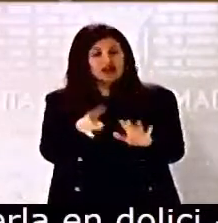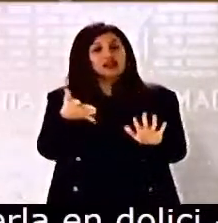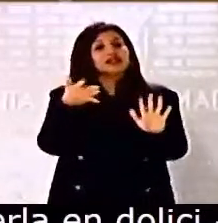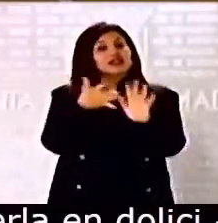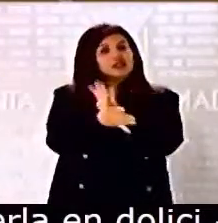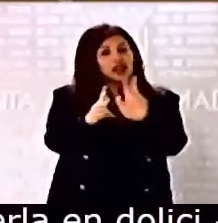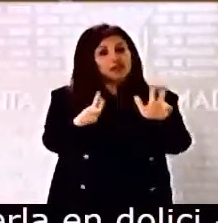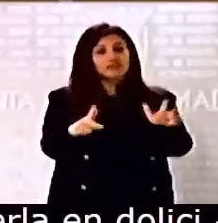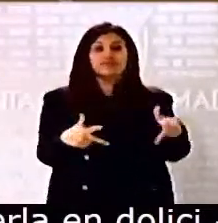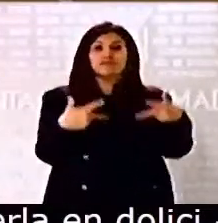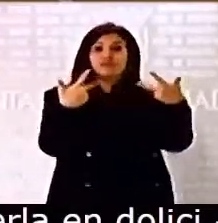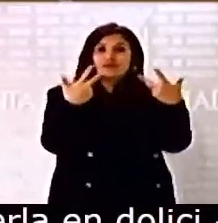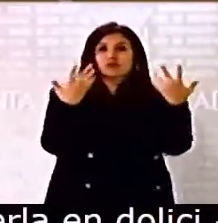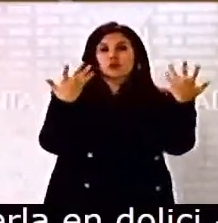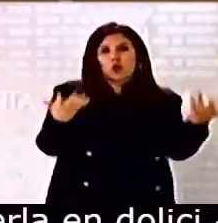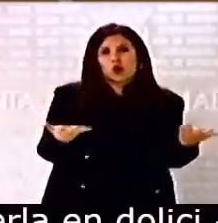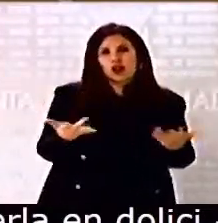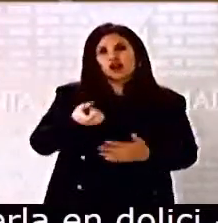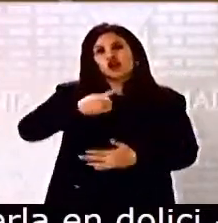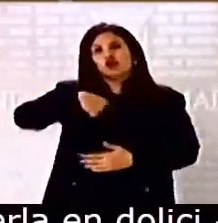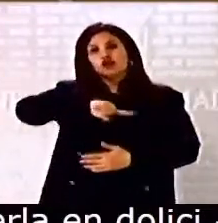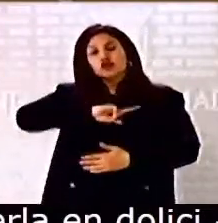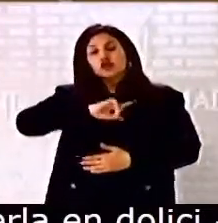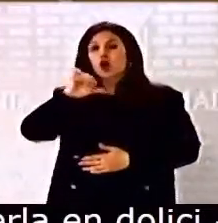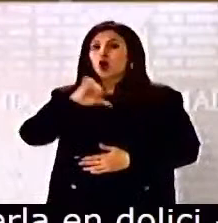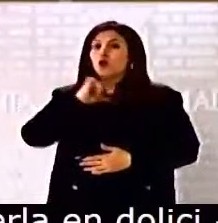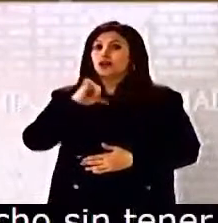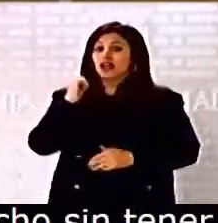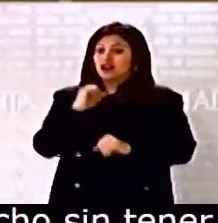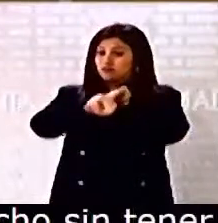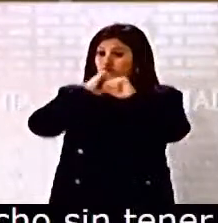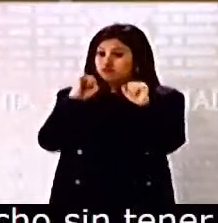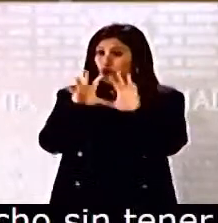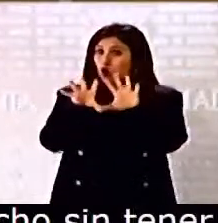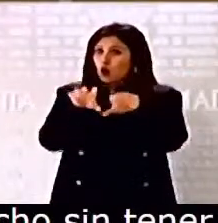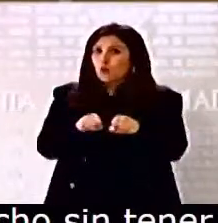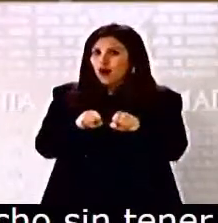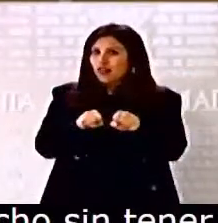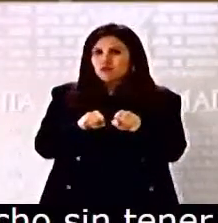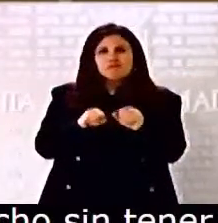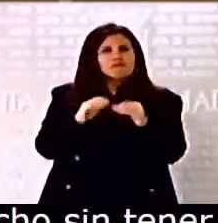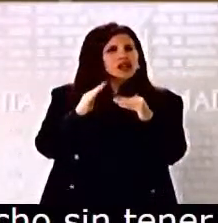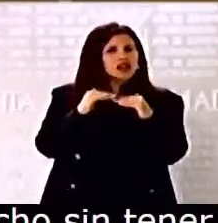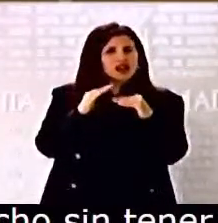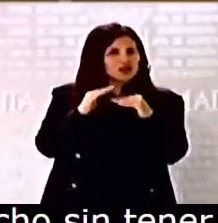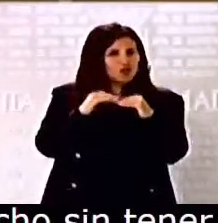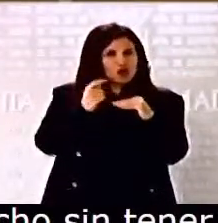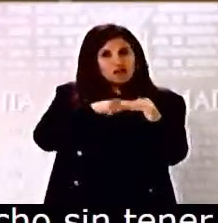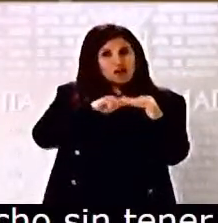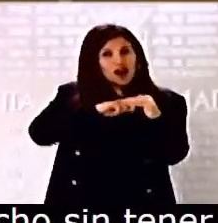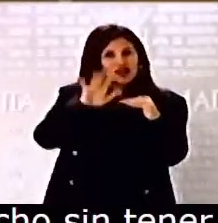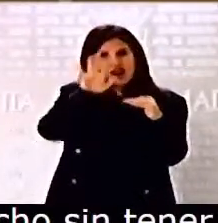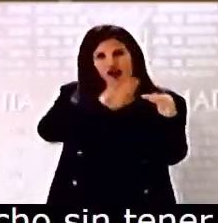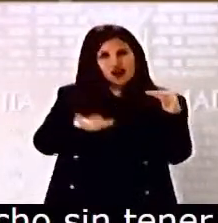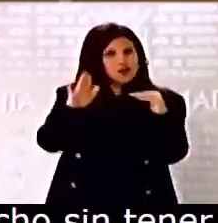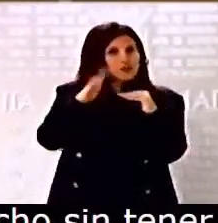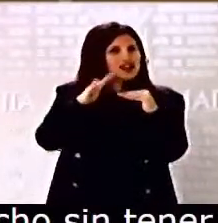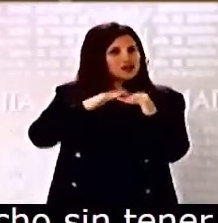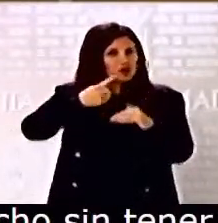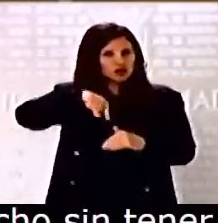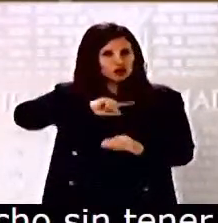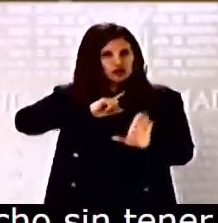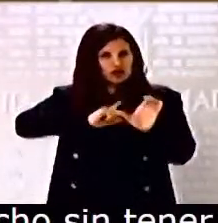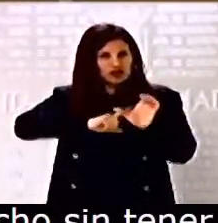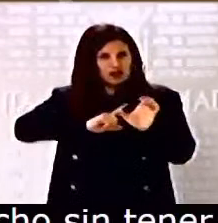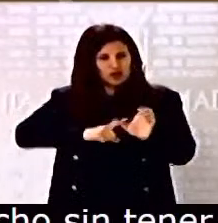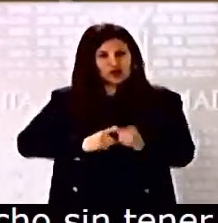permite tener las cifras más bajas de hospitalización de todo el país. Una ocupación de camas